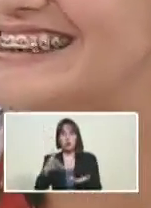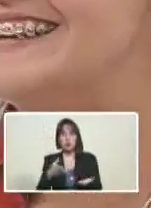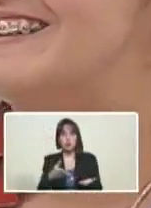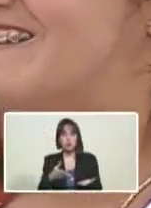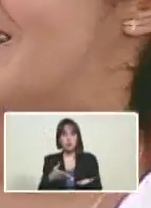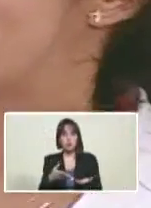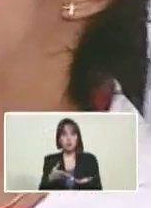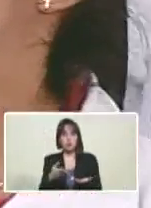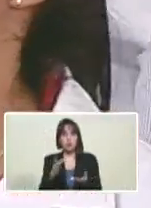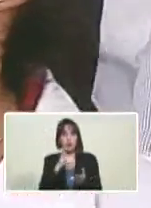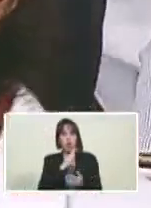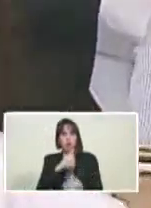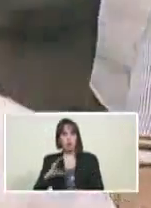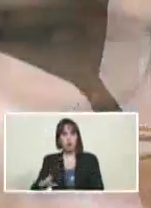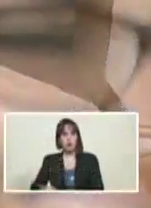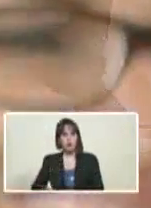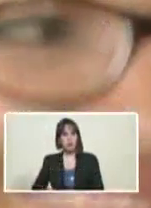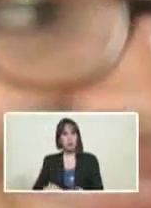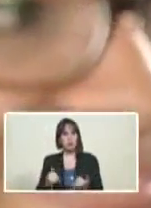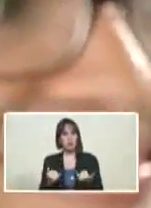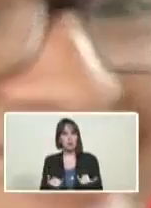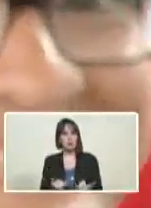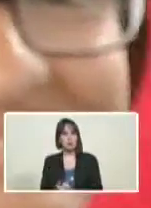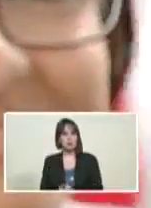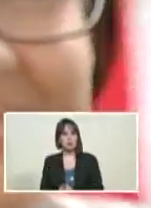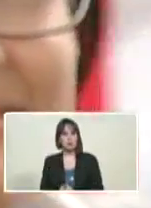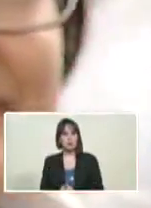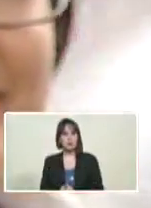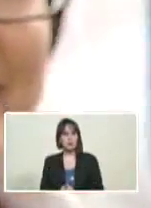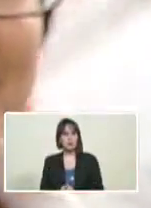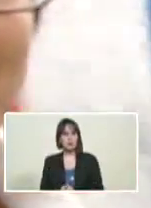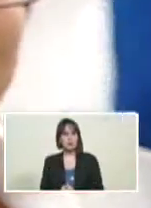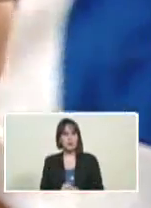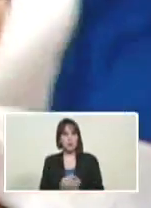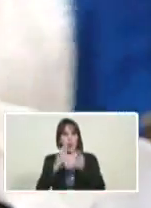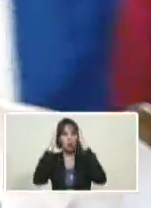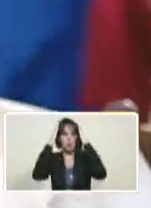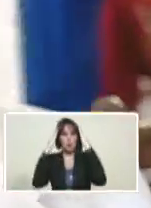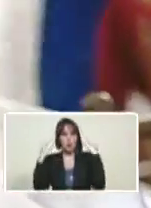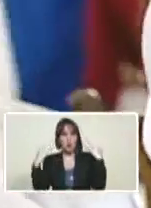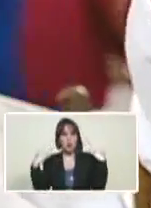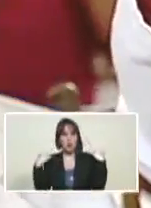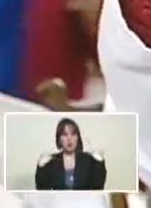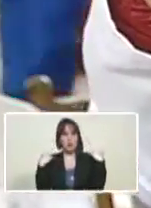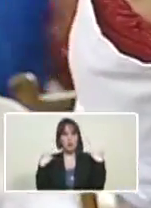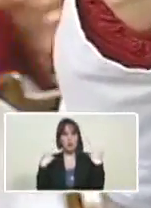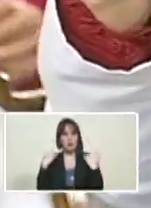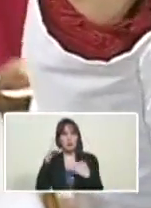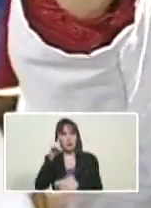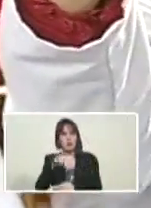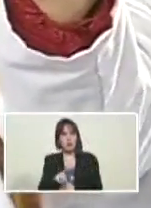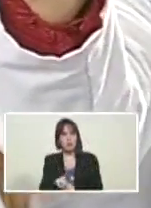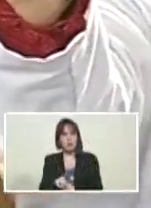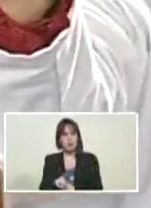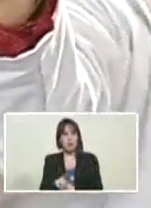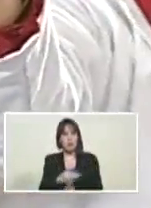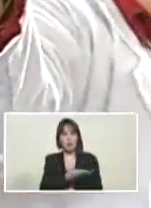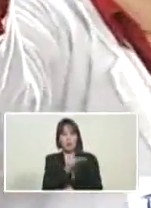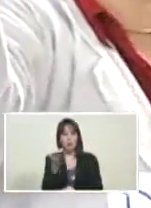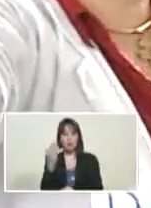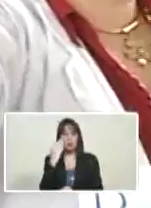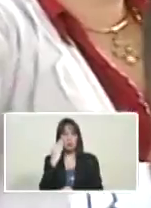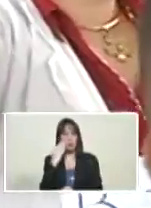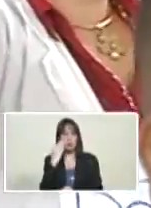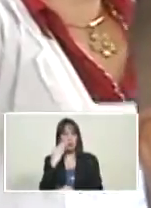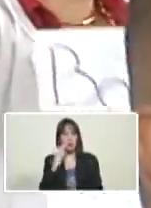ay, por Cristo Redentor, por la Virgen María, por su madre,